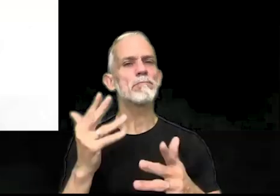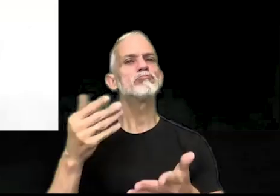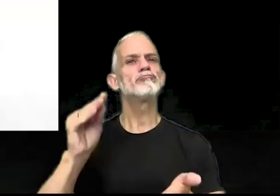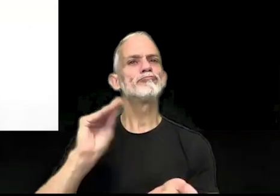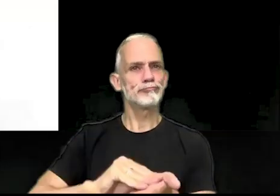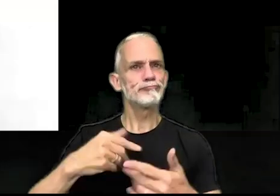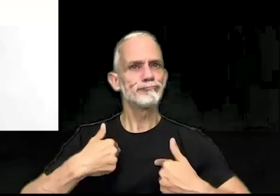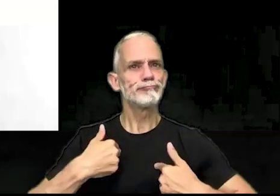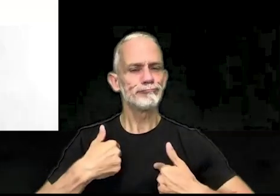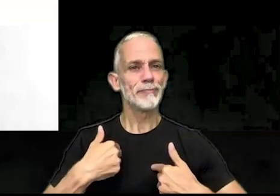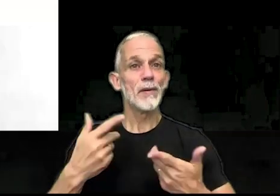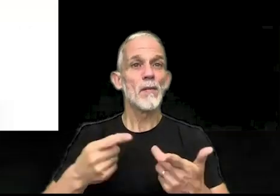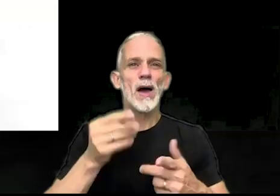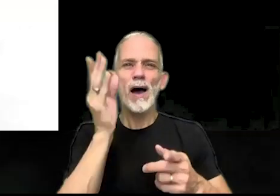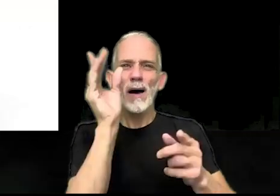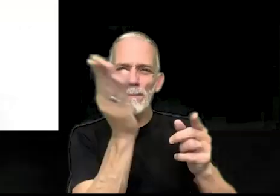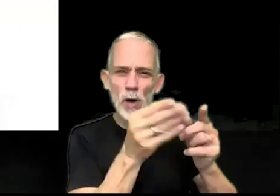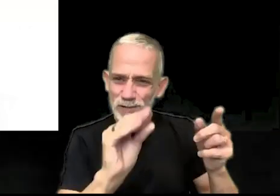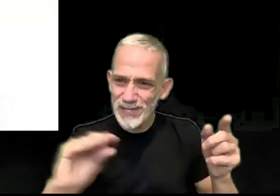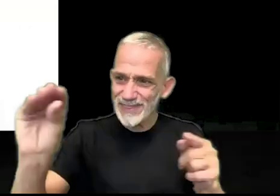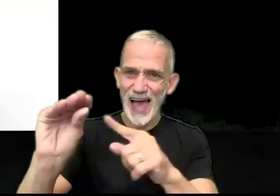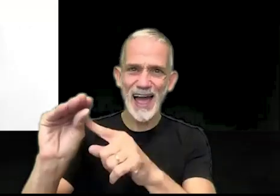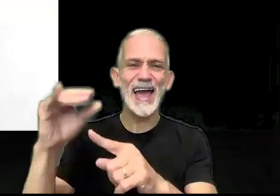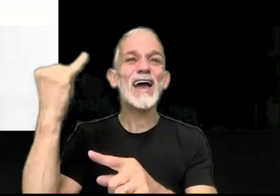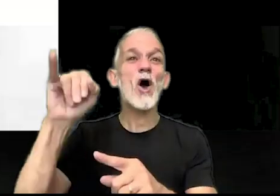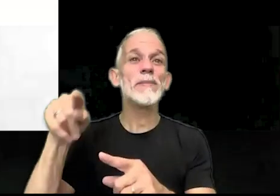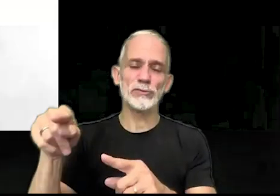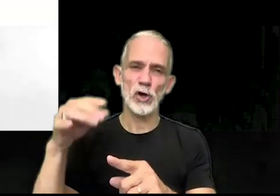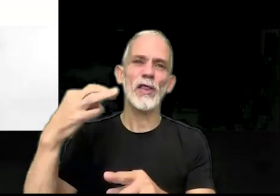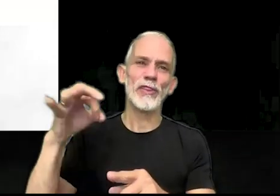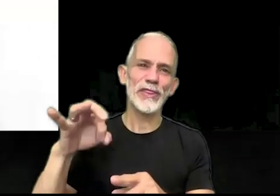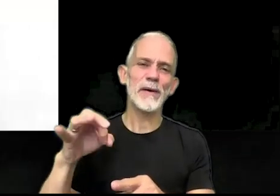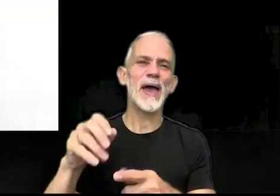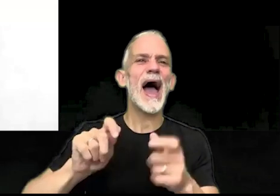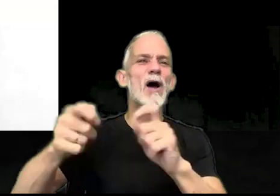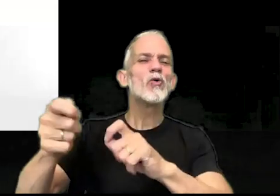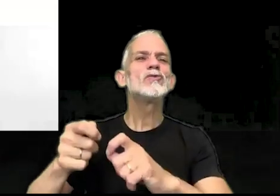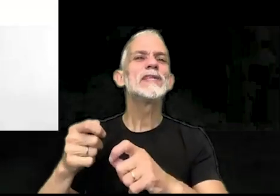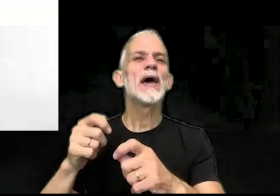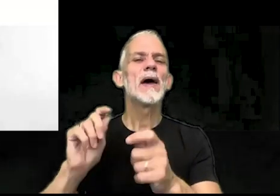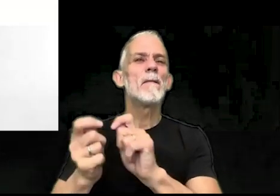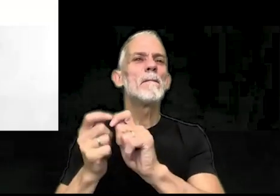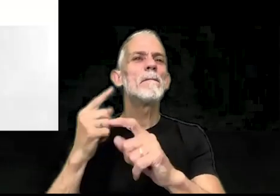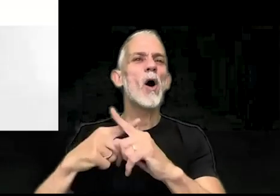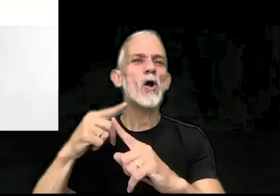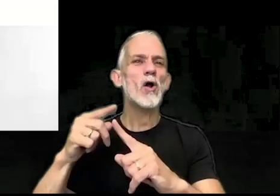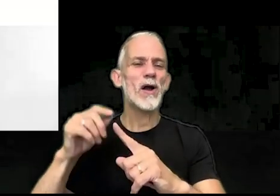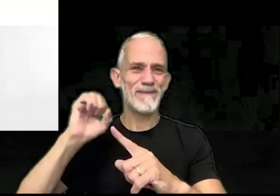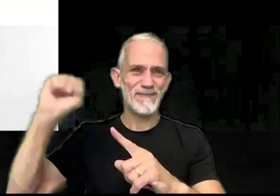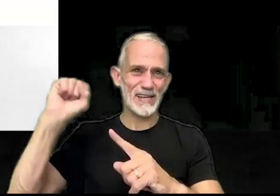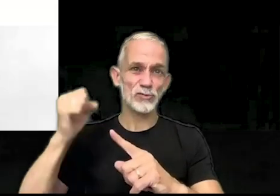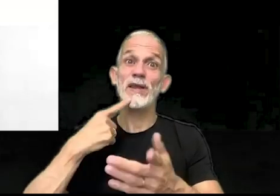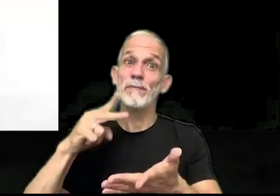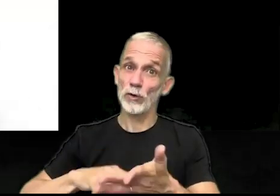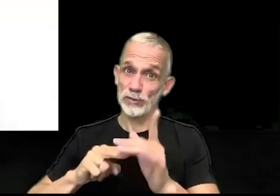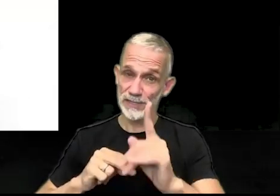alcanza, por esa porción de ingresos tiene que aplicar ajuste por inflación